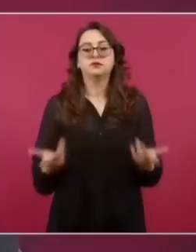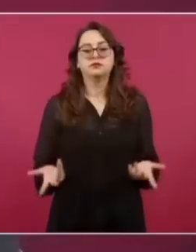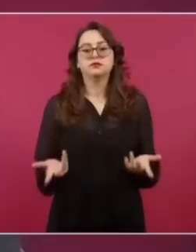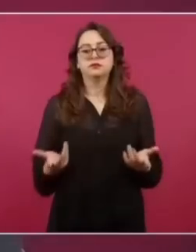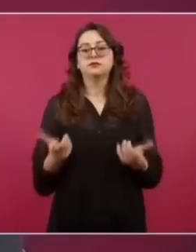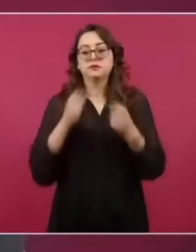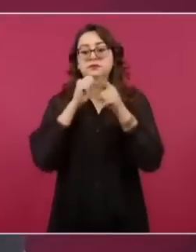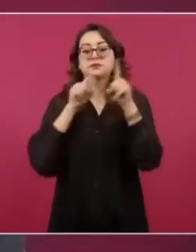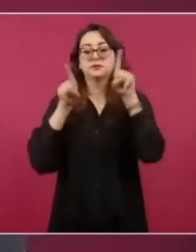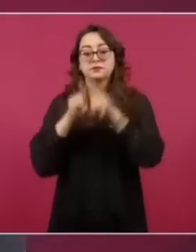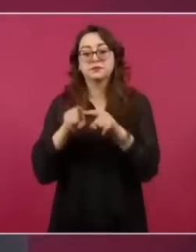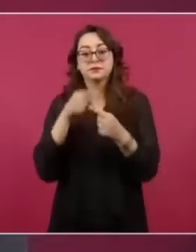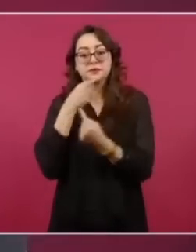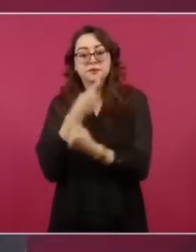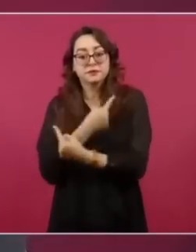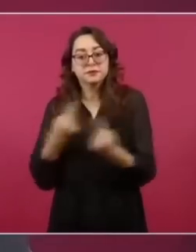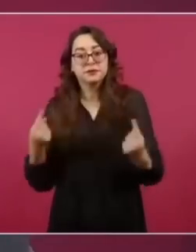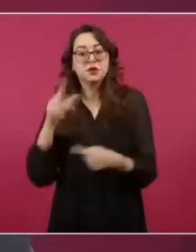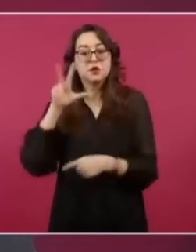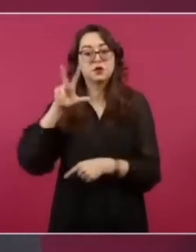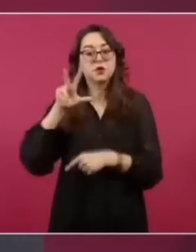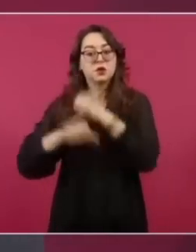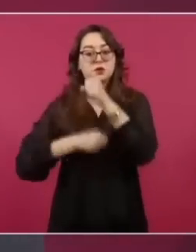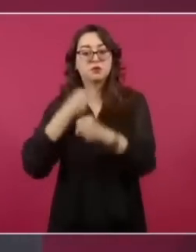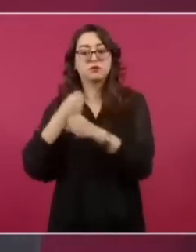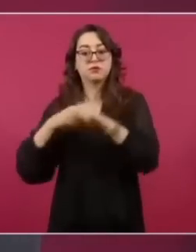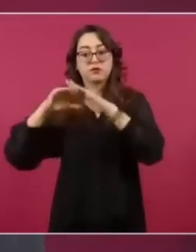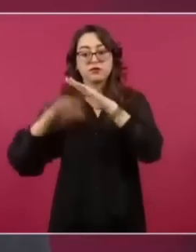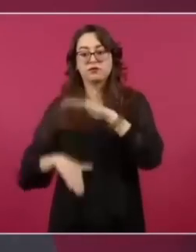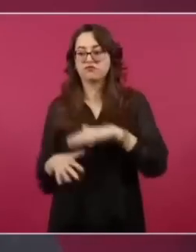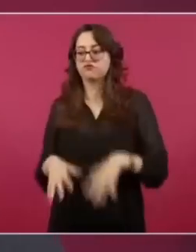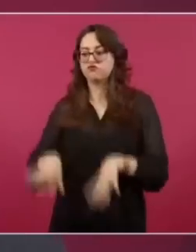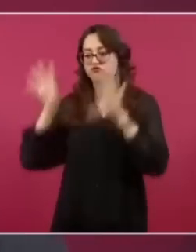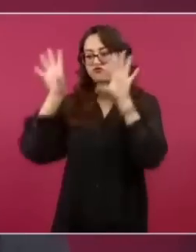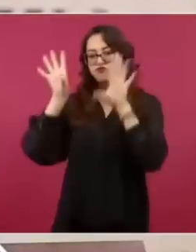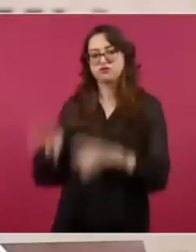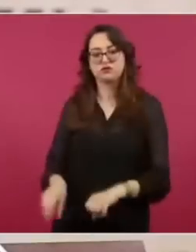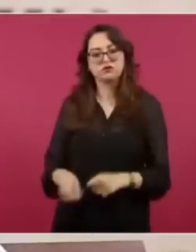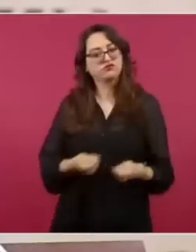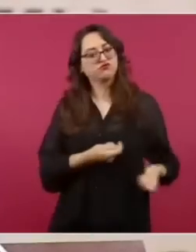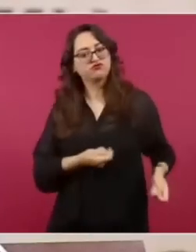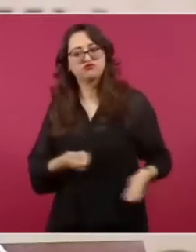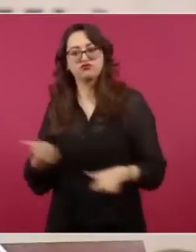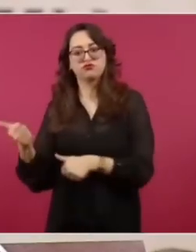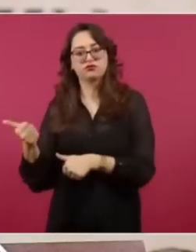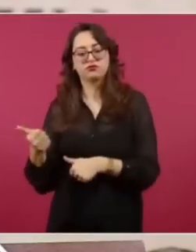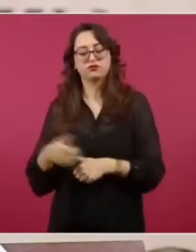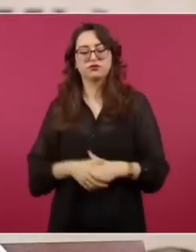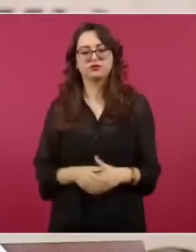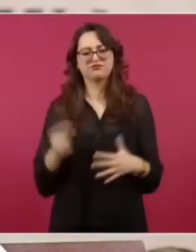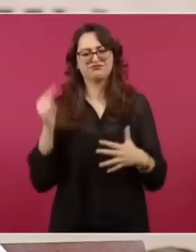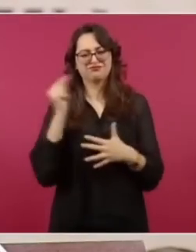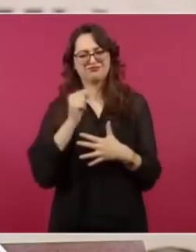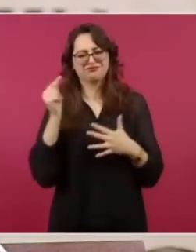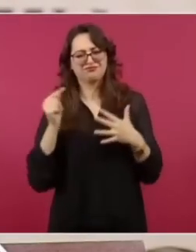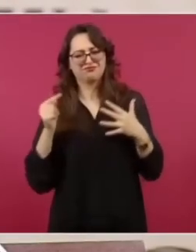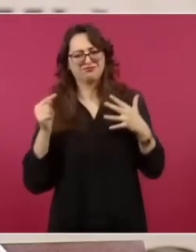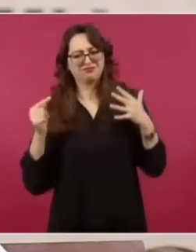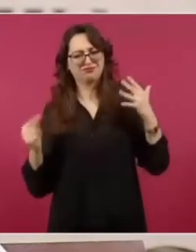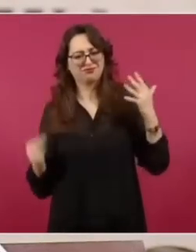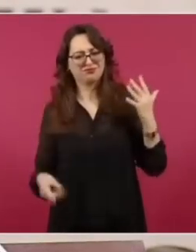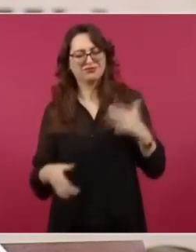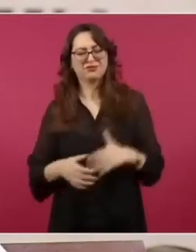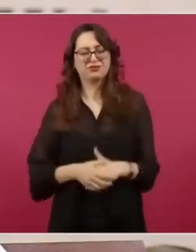menores migrantes y retornados a sus países de origen este esta ley